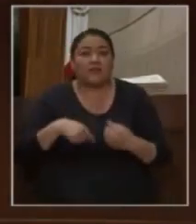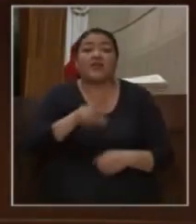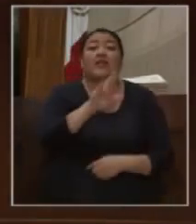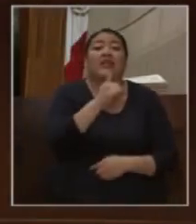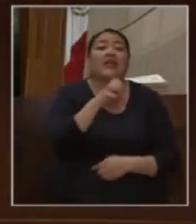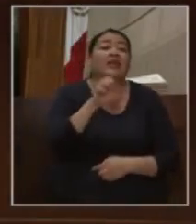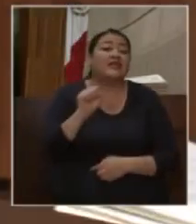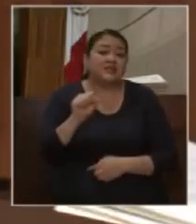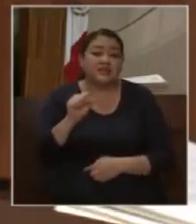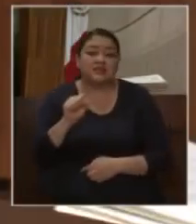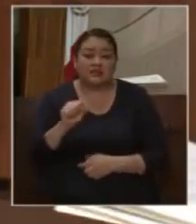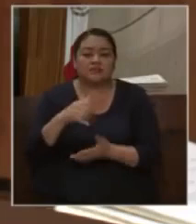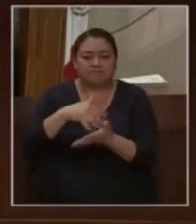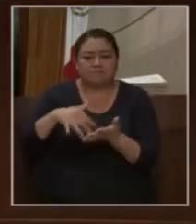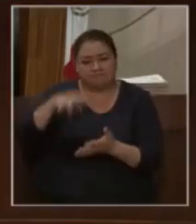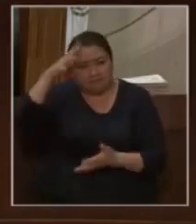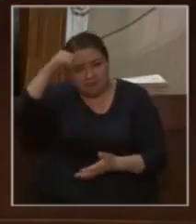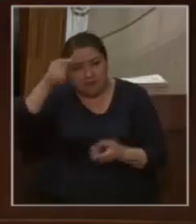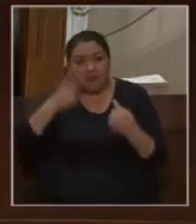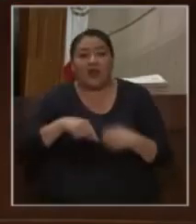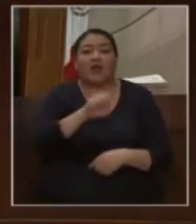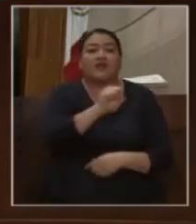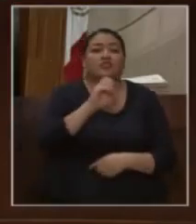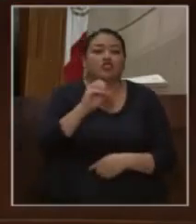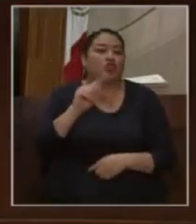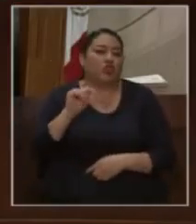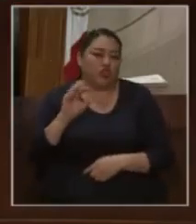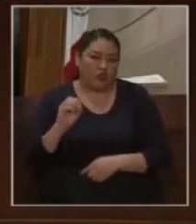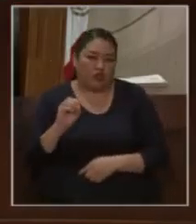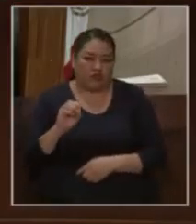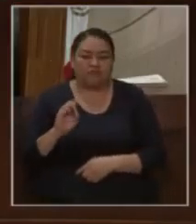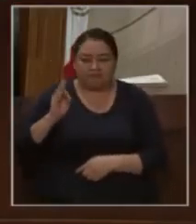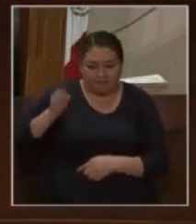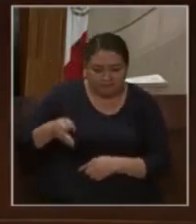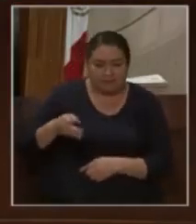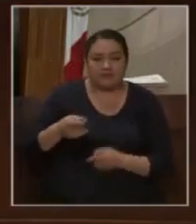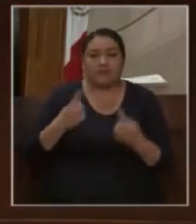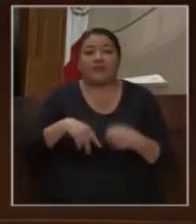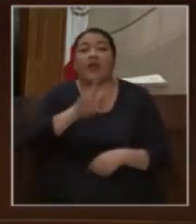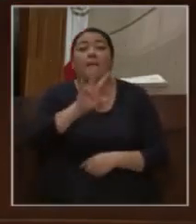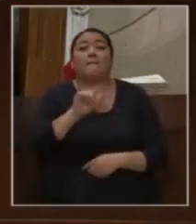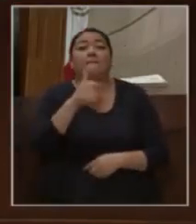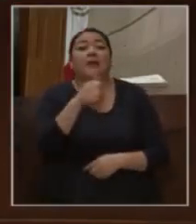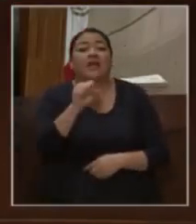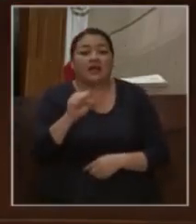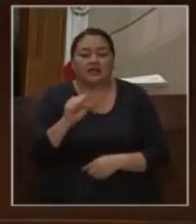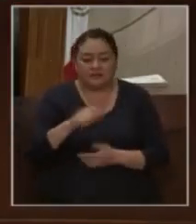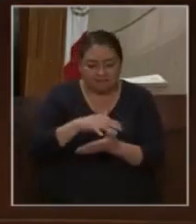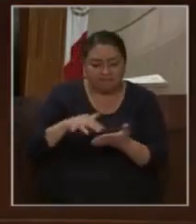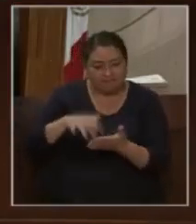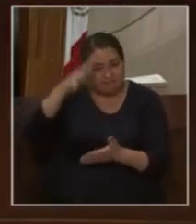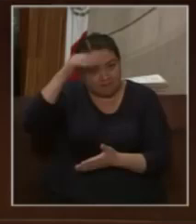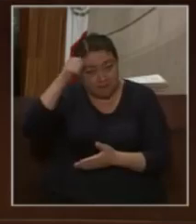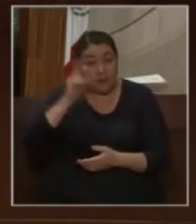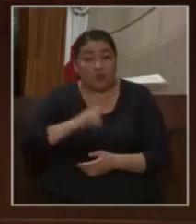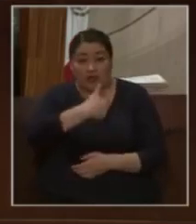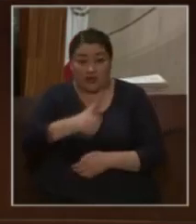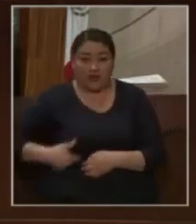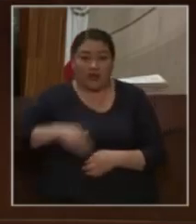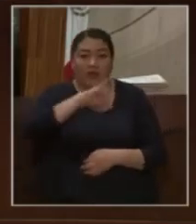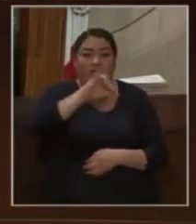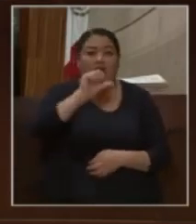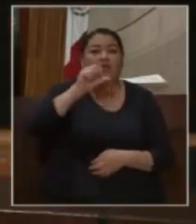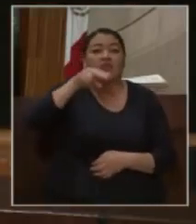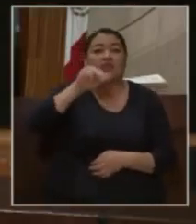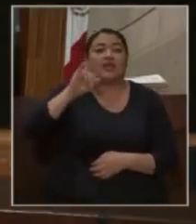Magistrado Reyes Rodríguez Mondragón. A favor. Magistrada Mónica Ralizoto Fregoso. A favor. Magistrado José Luis Vargas Valdés. Con la cuenta. Magistrada Presidenta Yanino